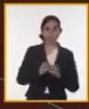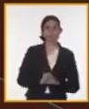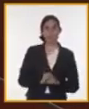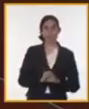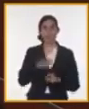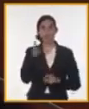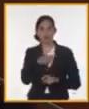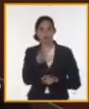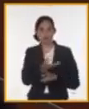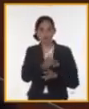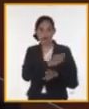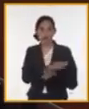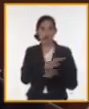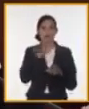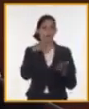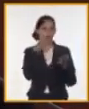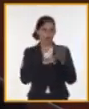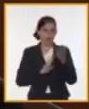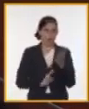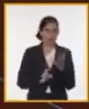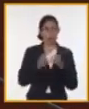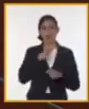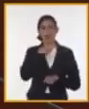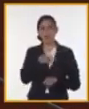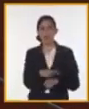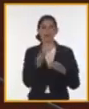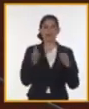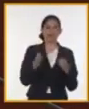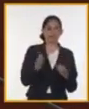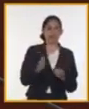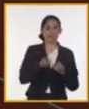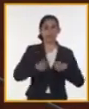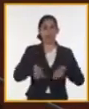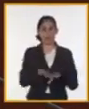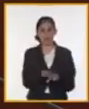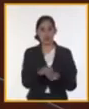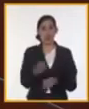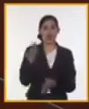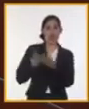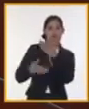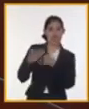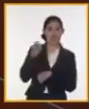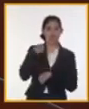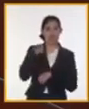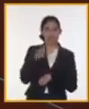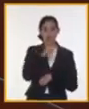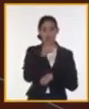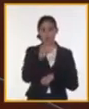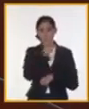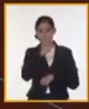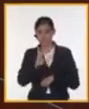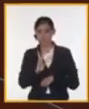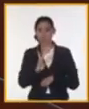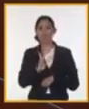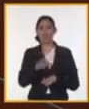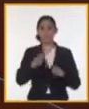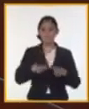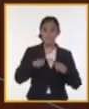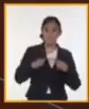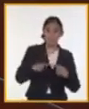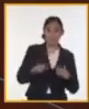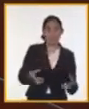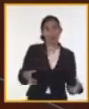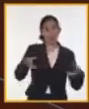valoraciones de cómo, es decir, cuáles fueron los fenómenos que se produjeron en el año 2023. En el pasado pleno abordamos un grupo de